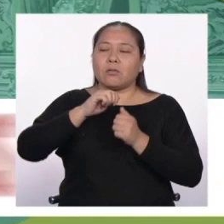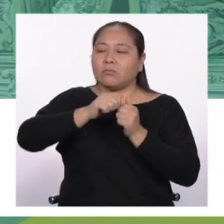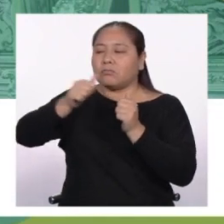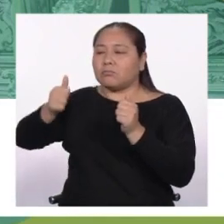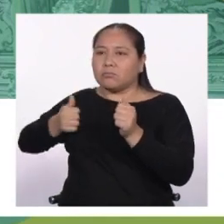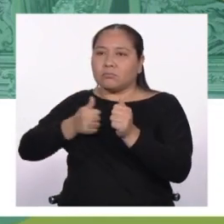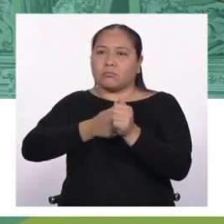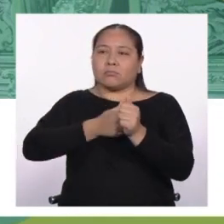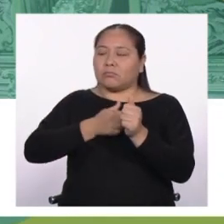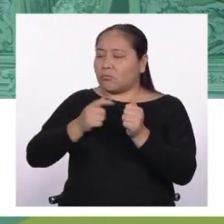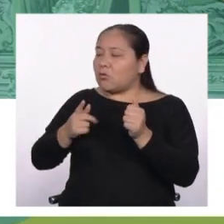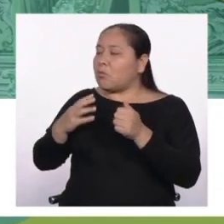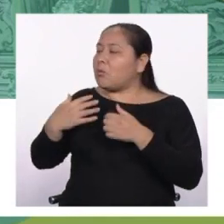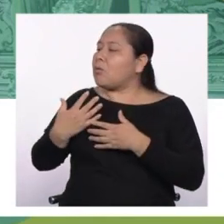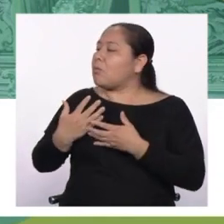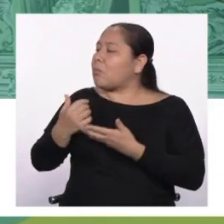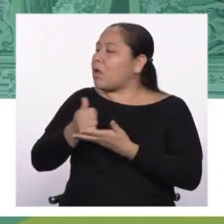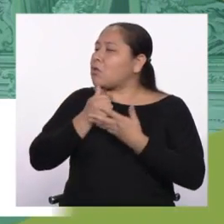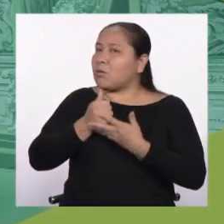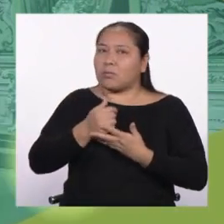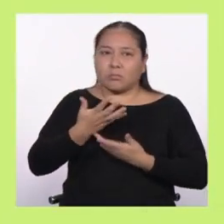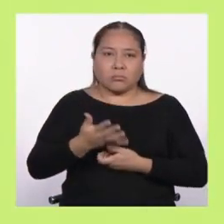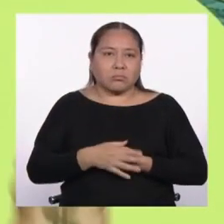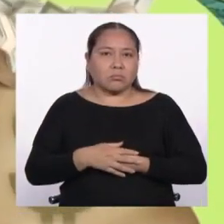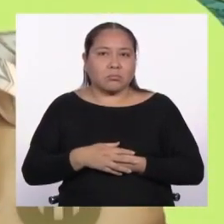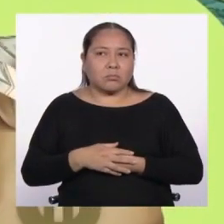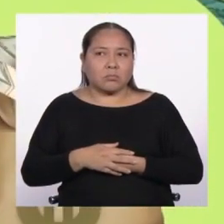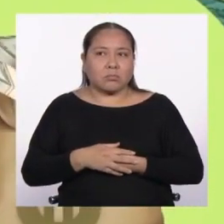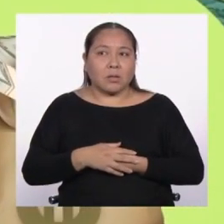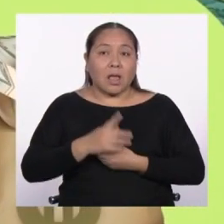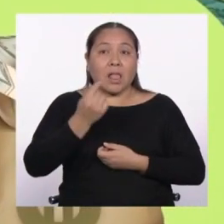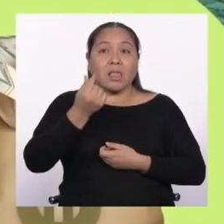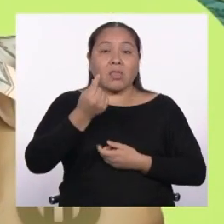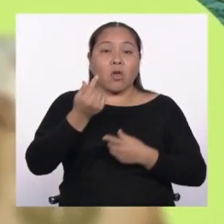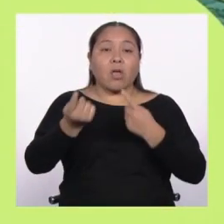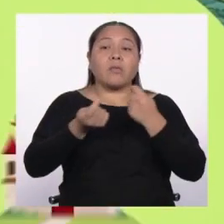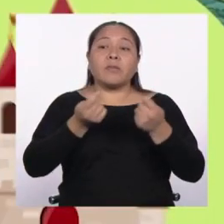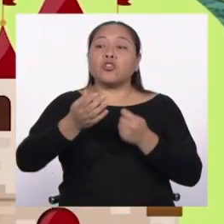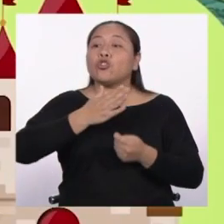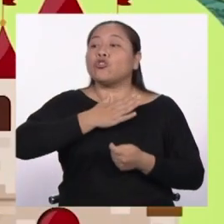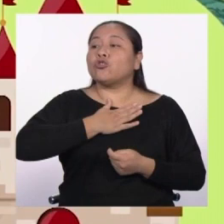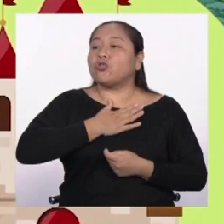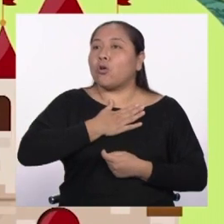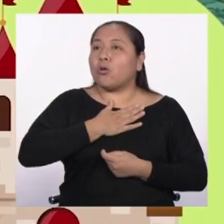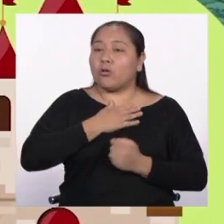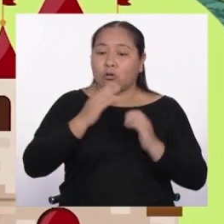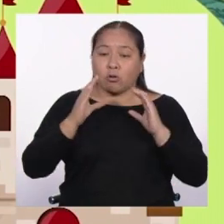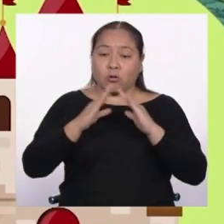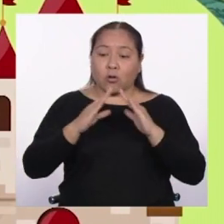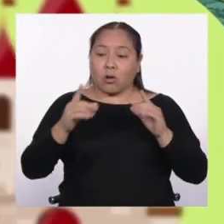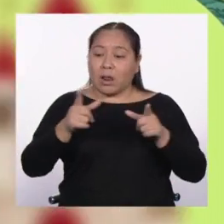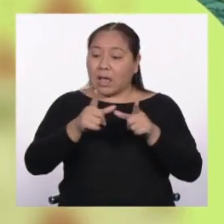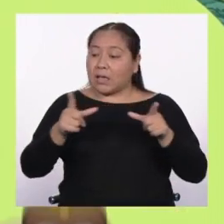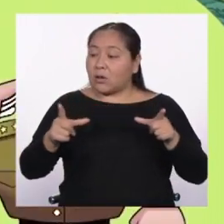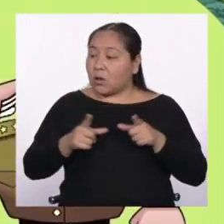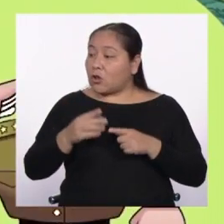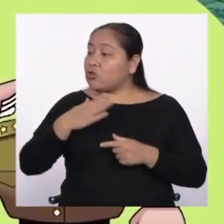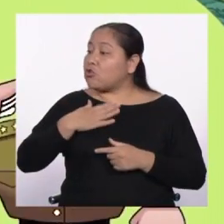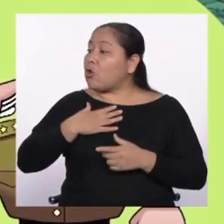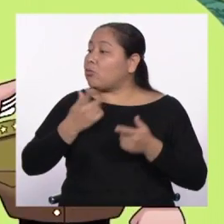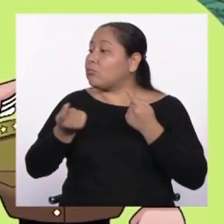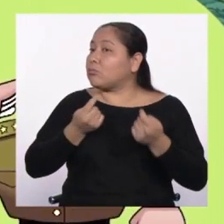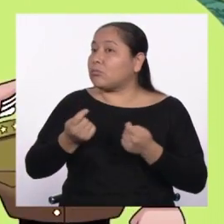para complacerlo en todo. ¡Qué suertudo! El dinero lo administro yo. Los palacios los administro yo.